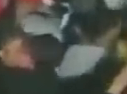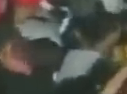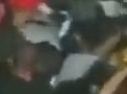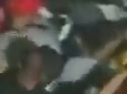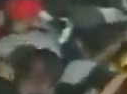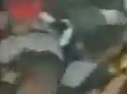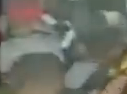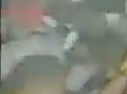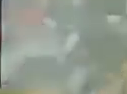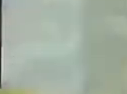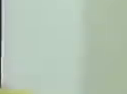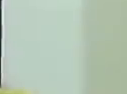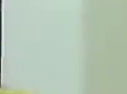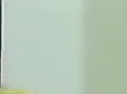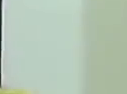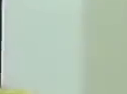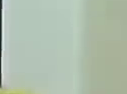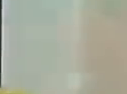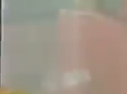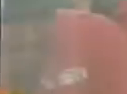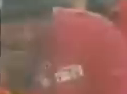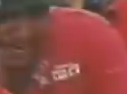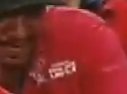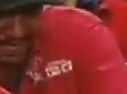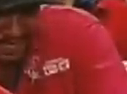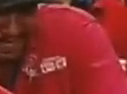pueblo venezolano!